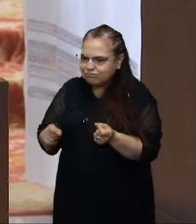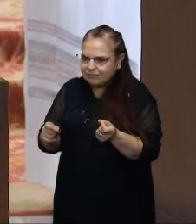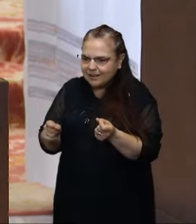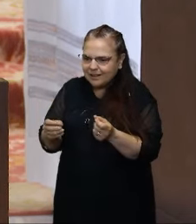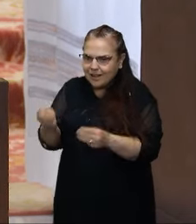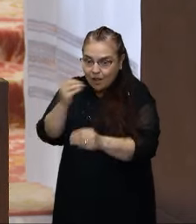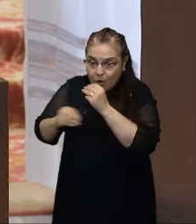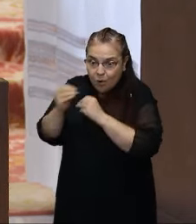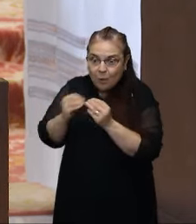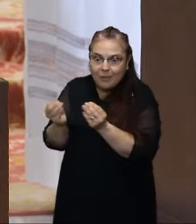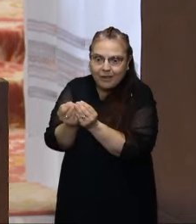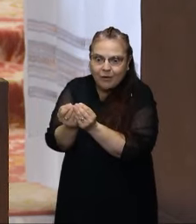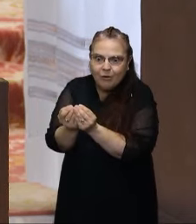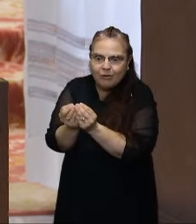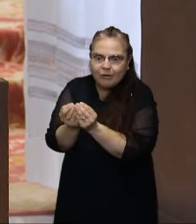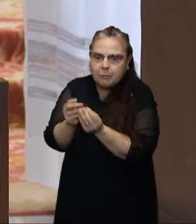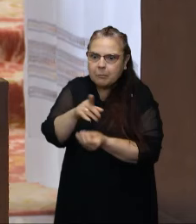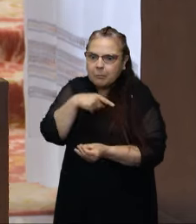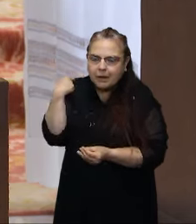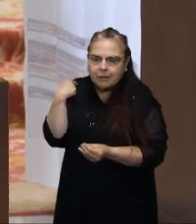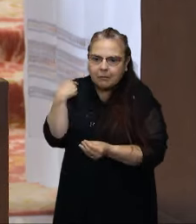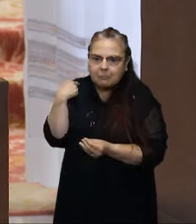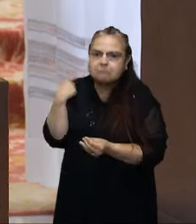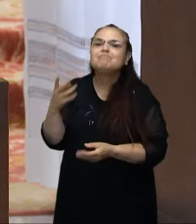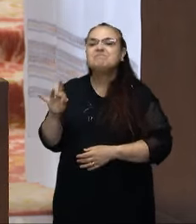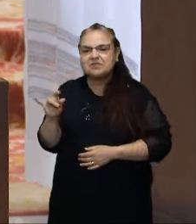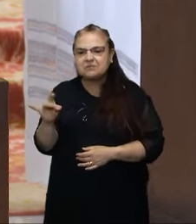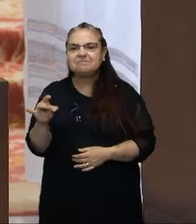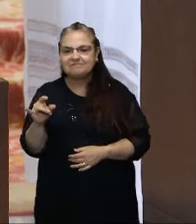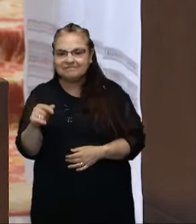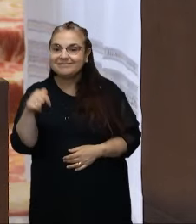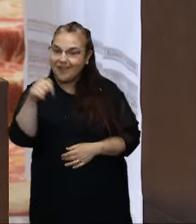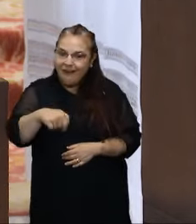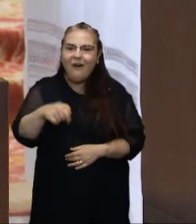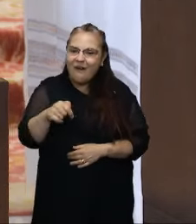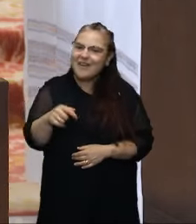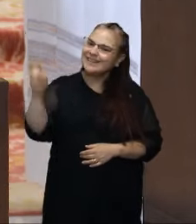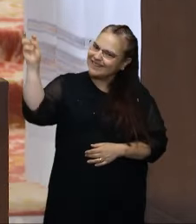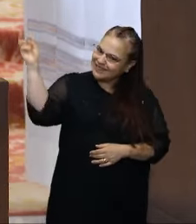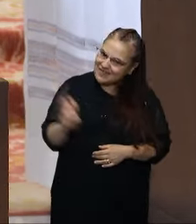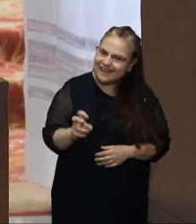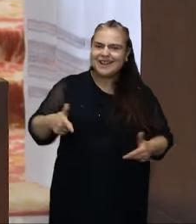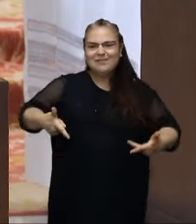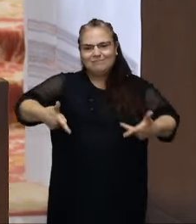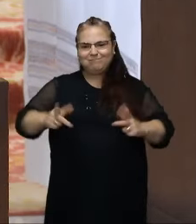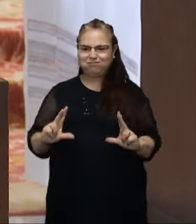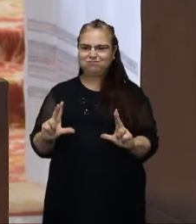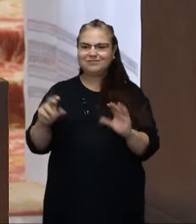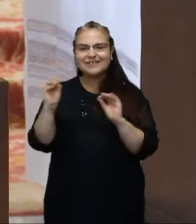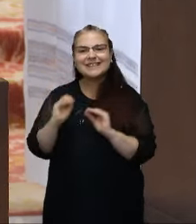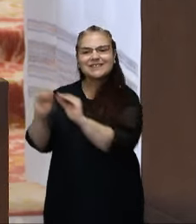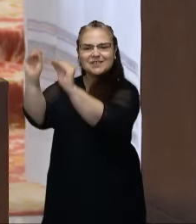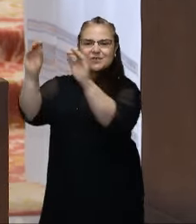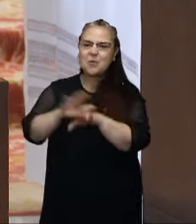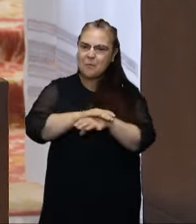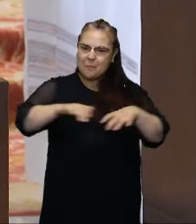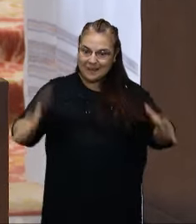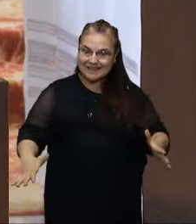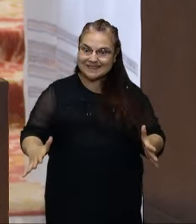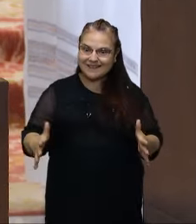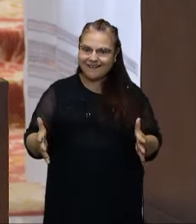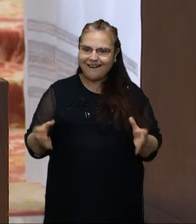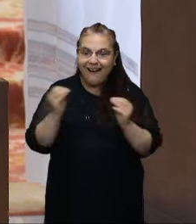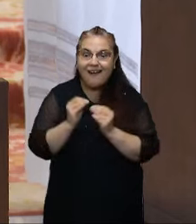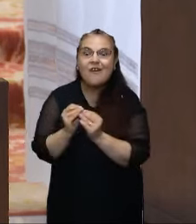pecadores? Pues sí, es lo que ha hecho Jesús hoy. Ha venido a sentarnos a su mesa. Estamos con